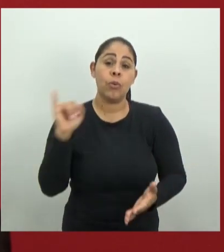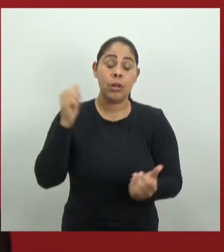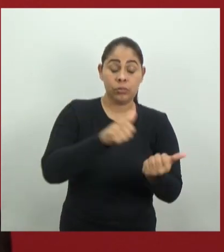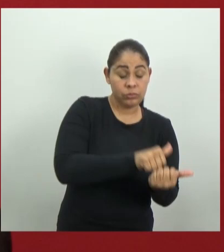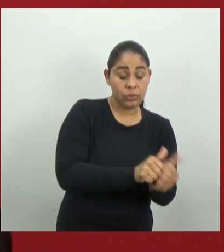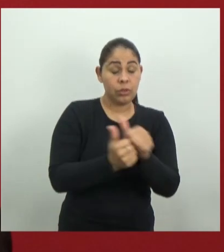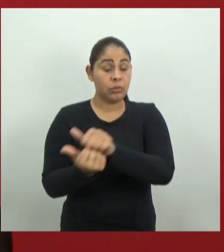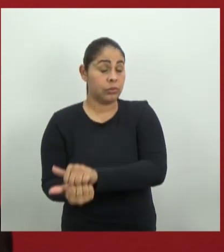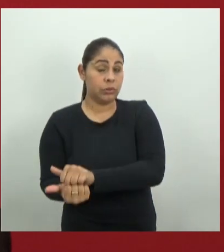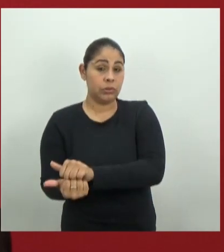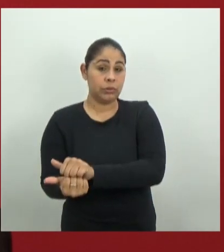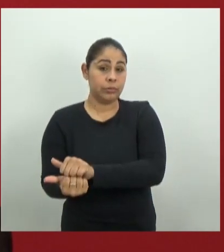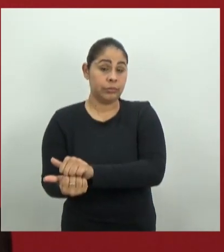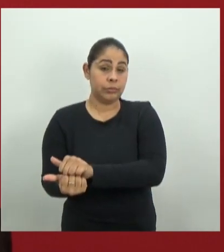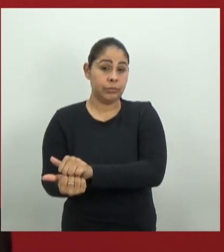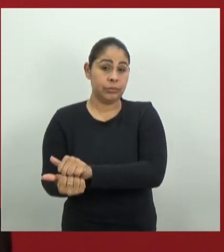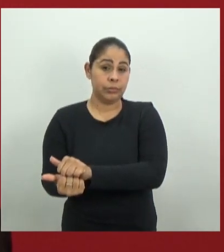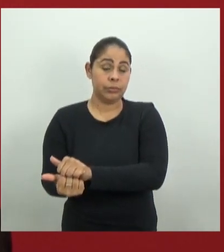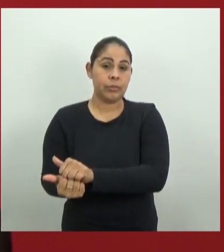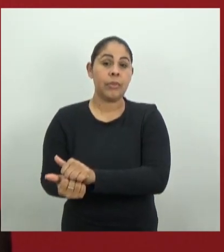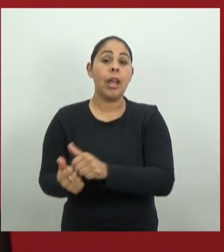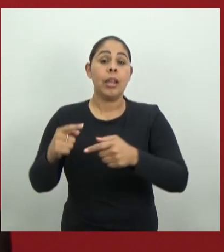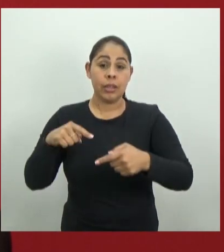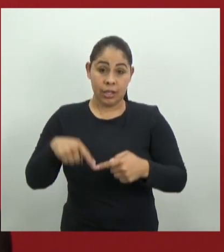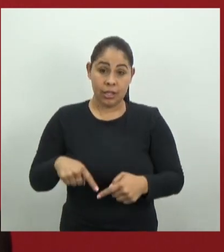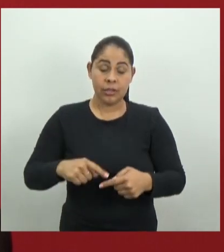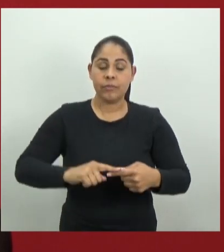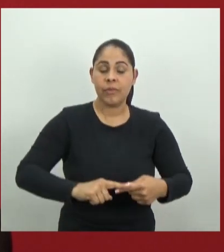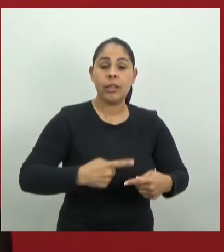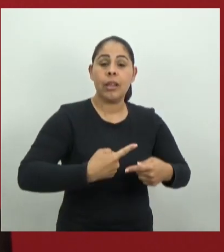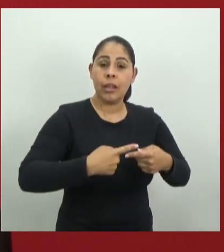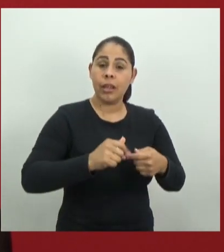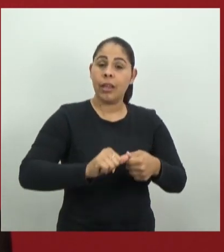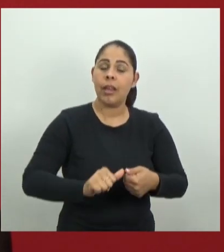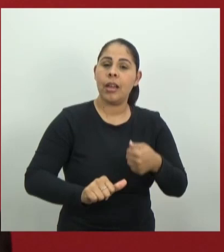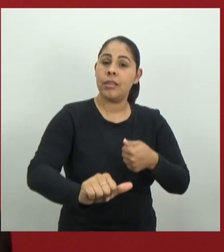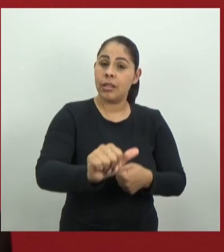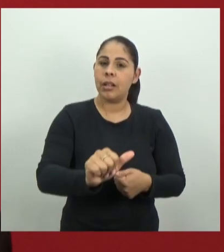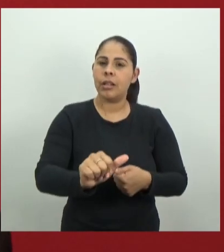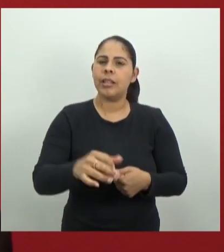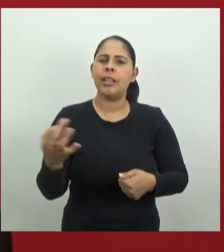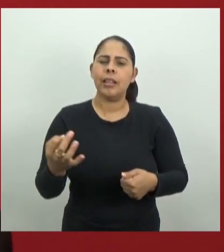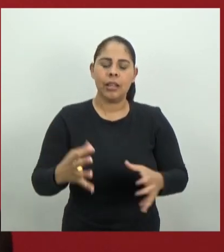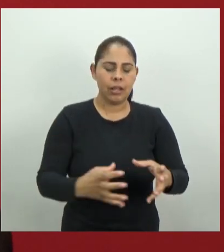profetas, sino era el reino de los cielos dominado por la gracia.